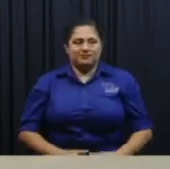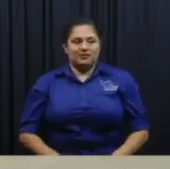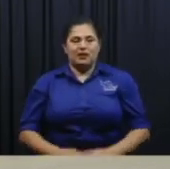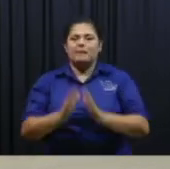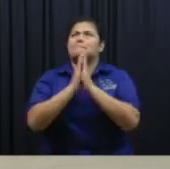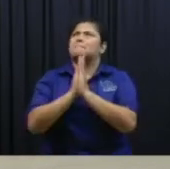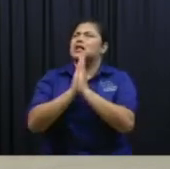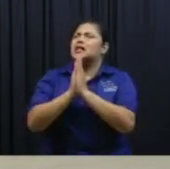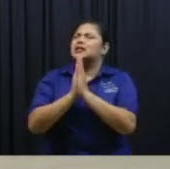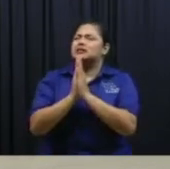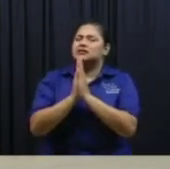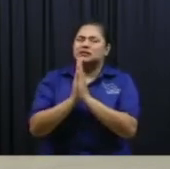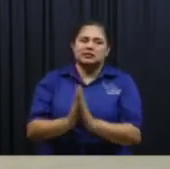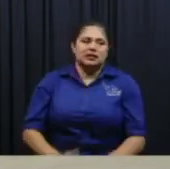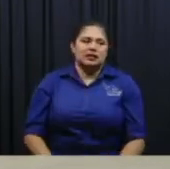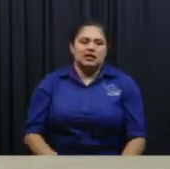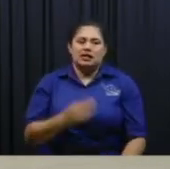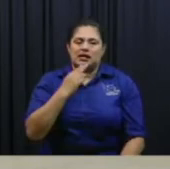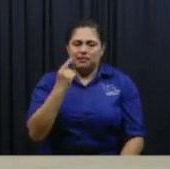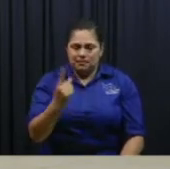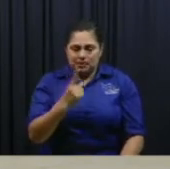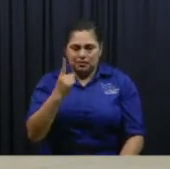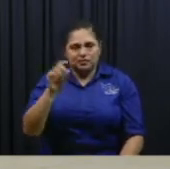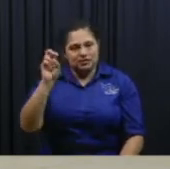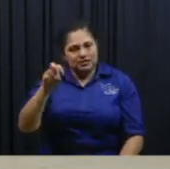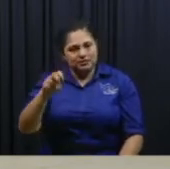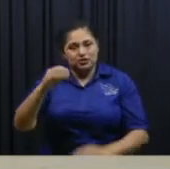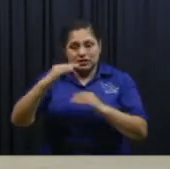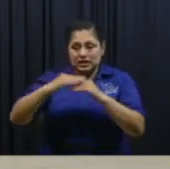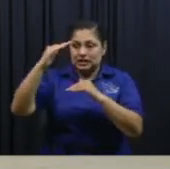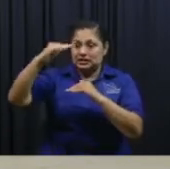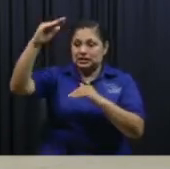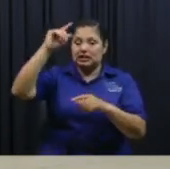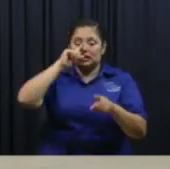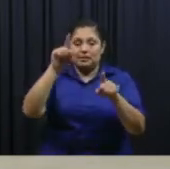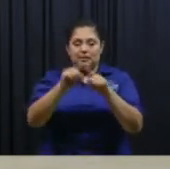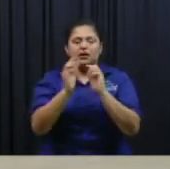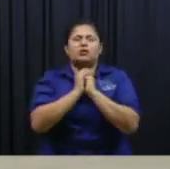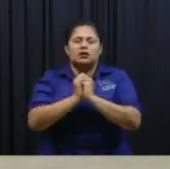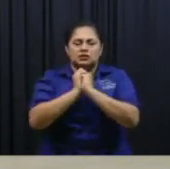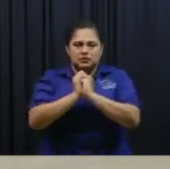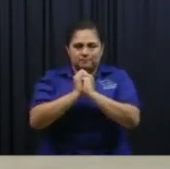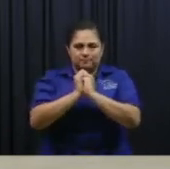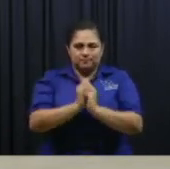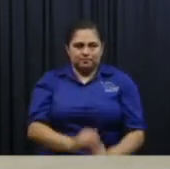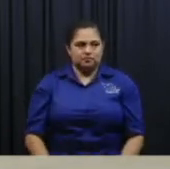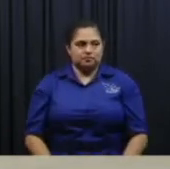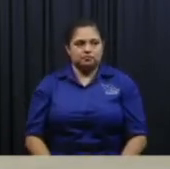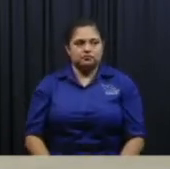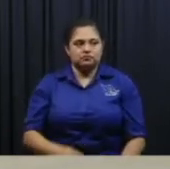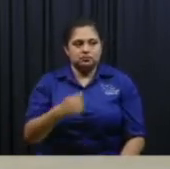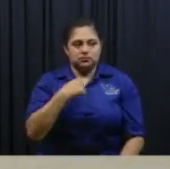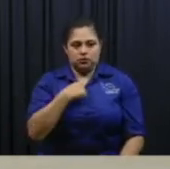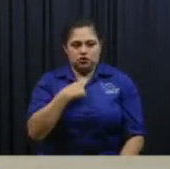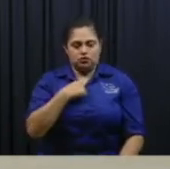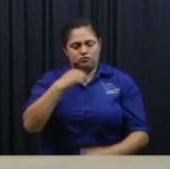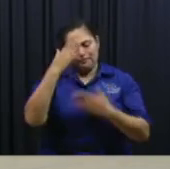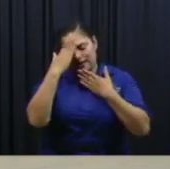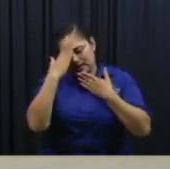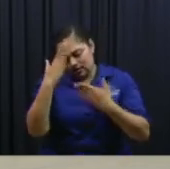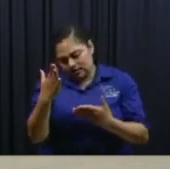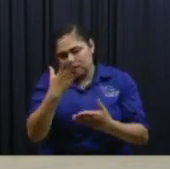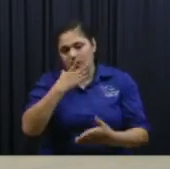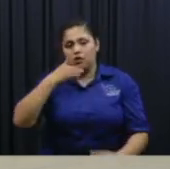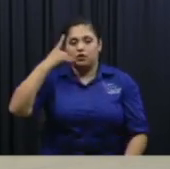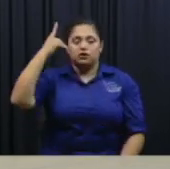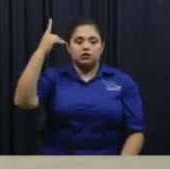pidamos hermano debemos de crecer también en oración Yo estoy bien agradecido con